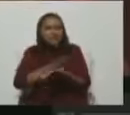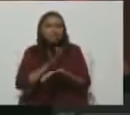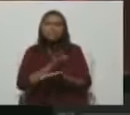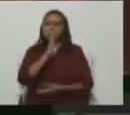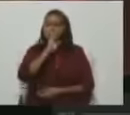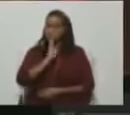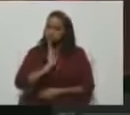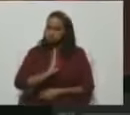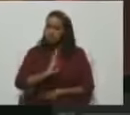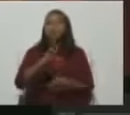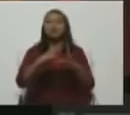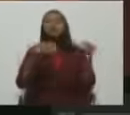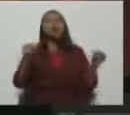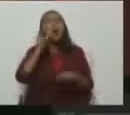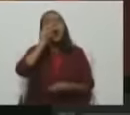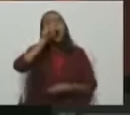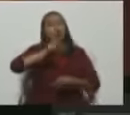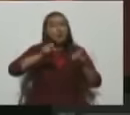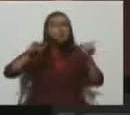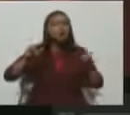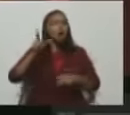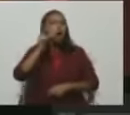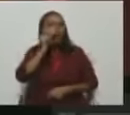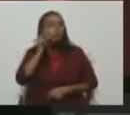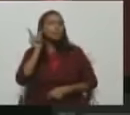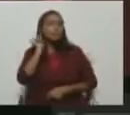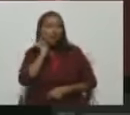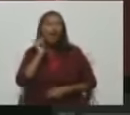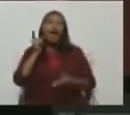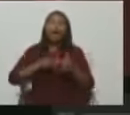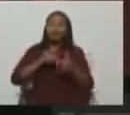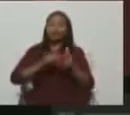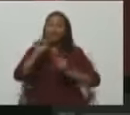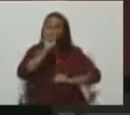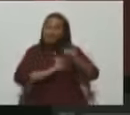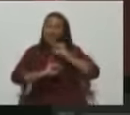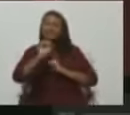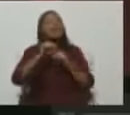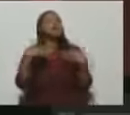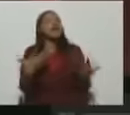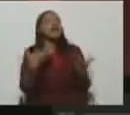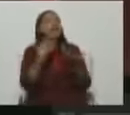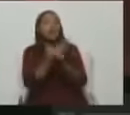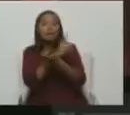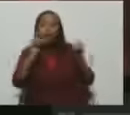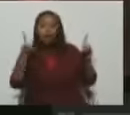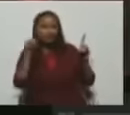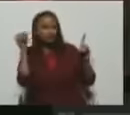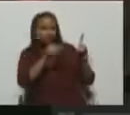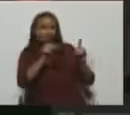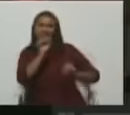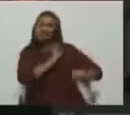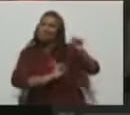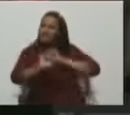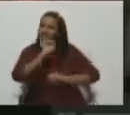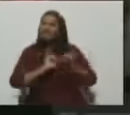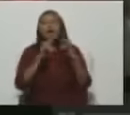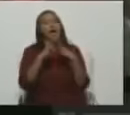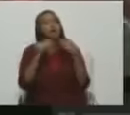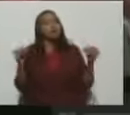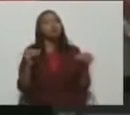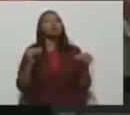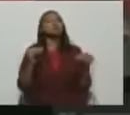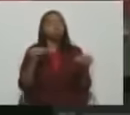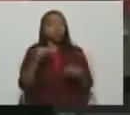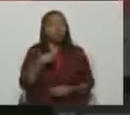cada institución. Y esa democracia tenemos que defenderla a toda costa. Decía pues que habían